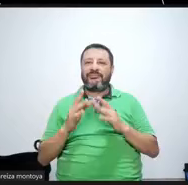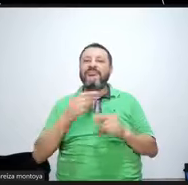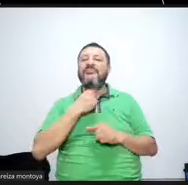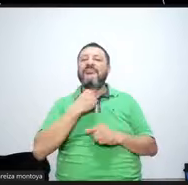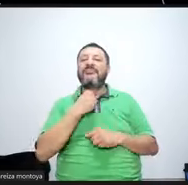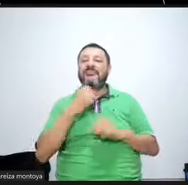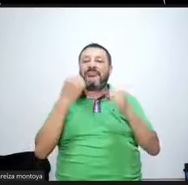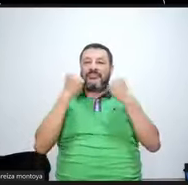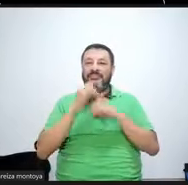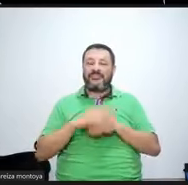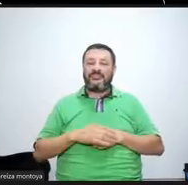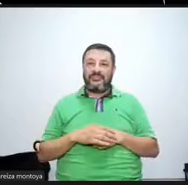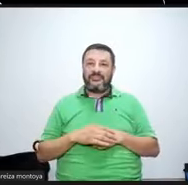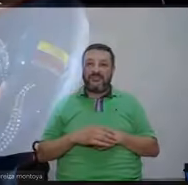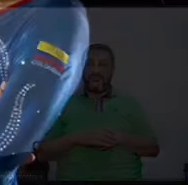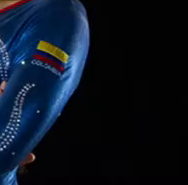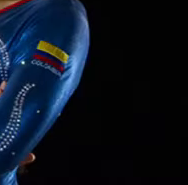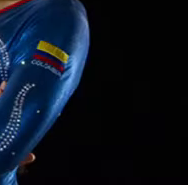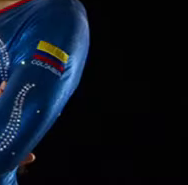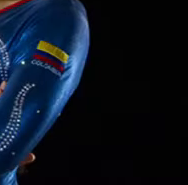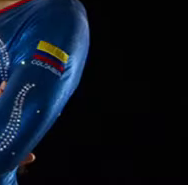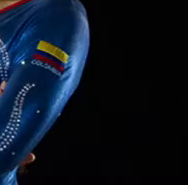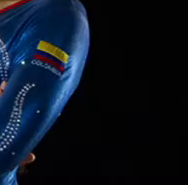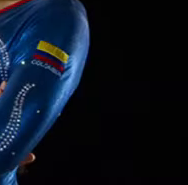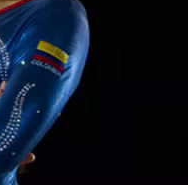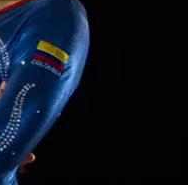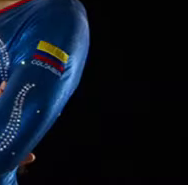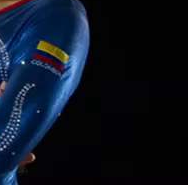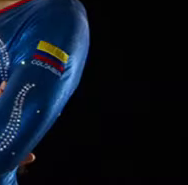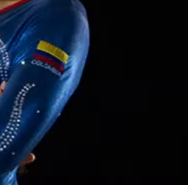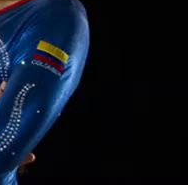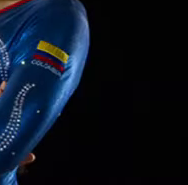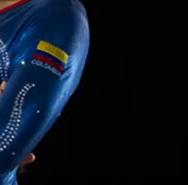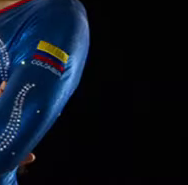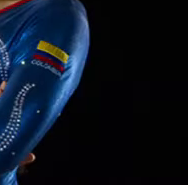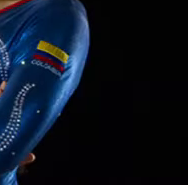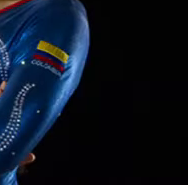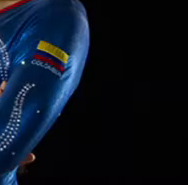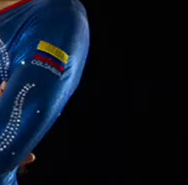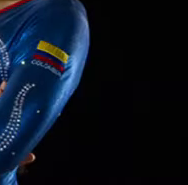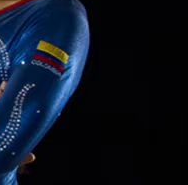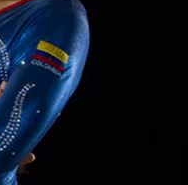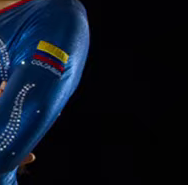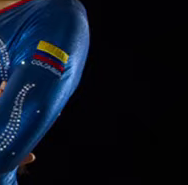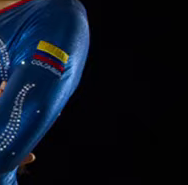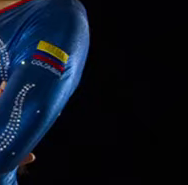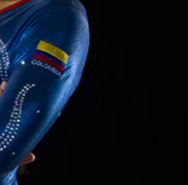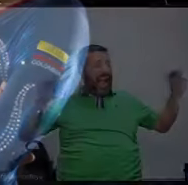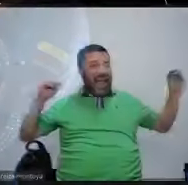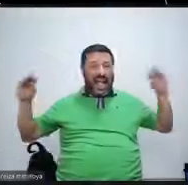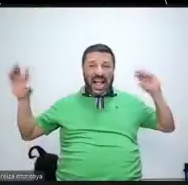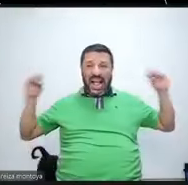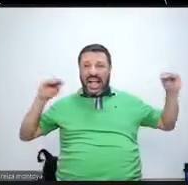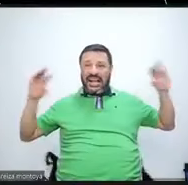Hay un territorio mágico esperando a que... Evocar. Entonces, escucharlas a todas a la vez. Entonces, por ejemplo, antes de